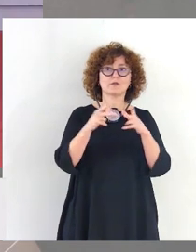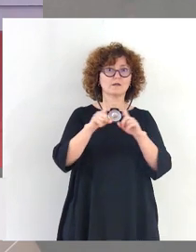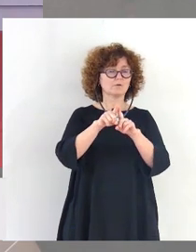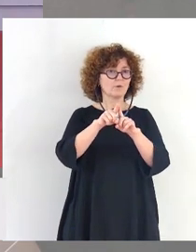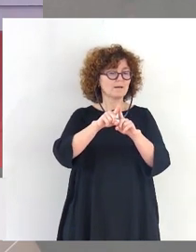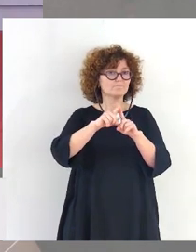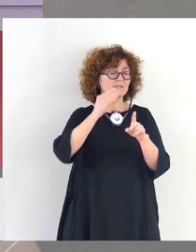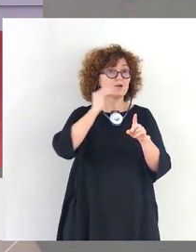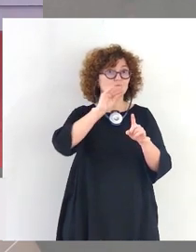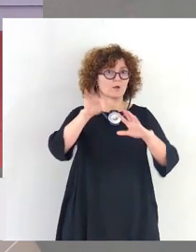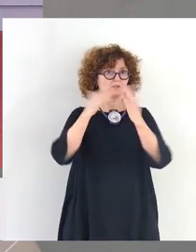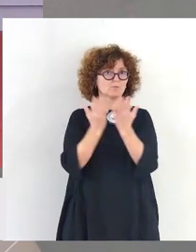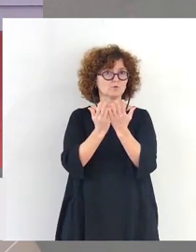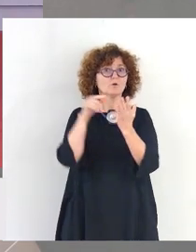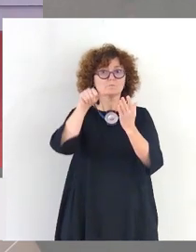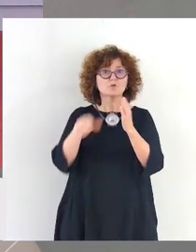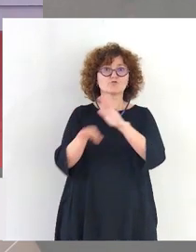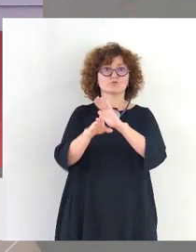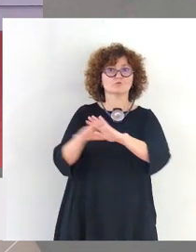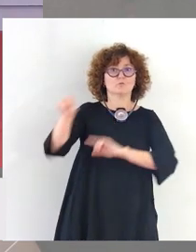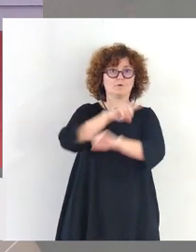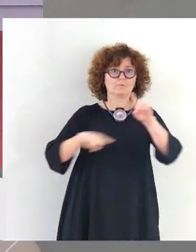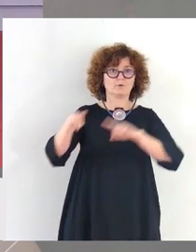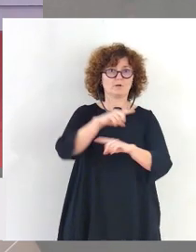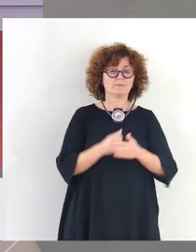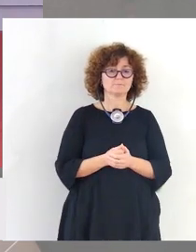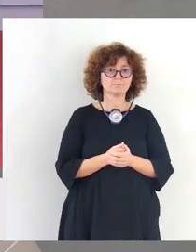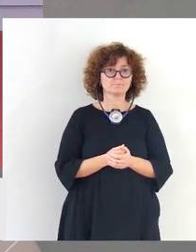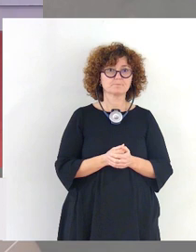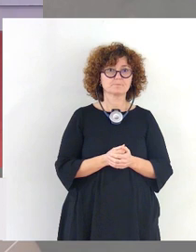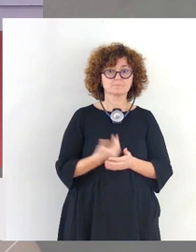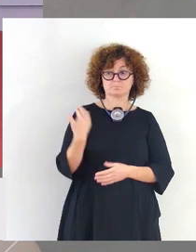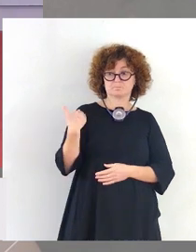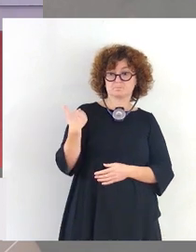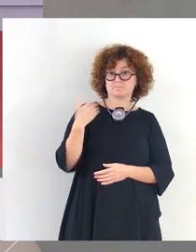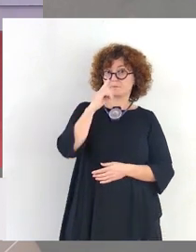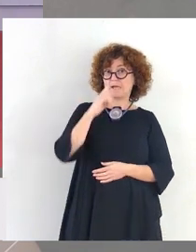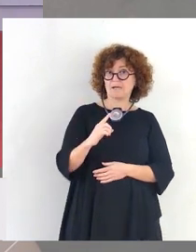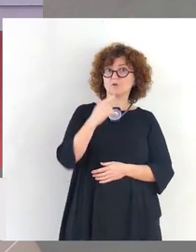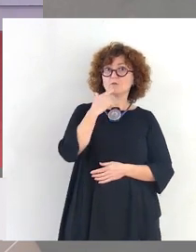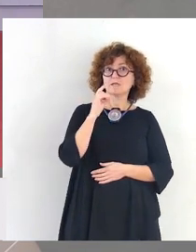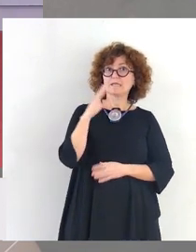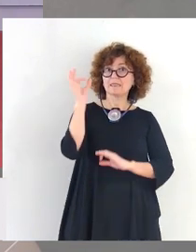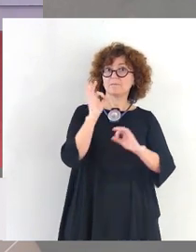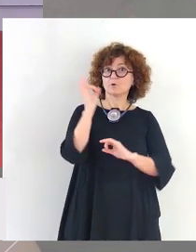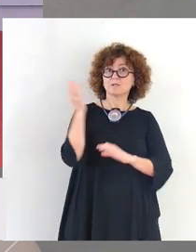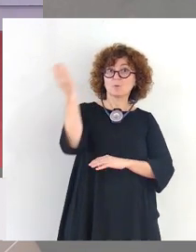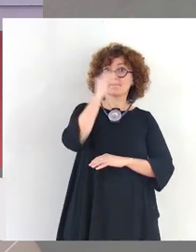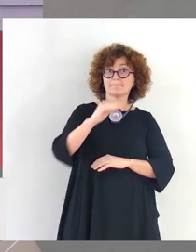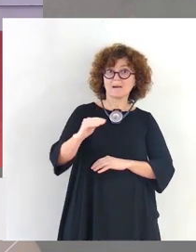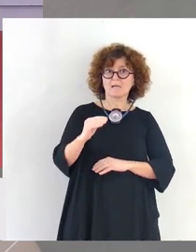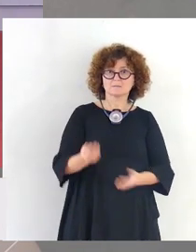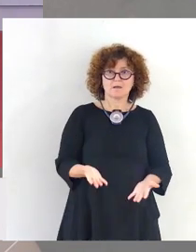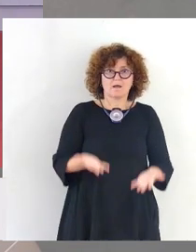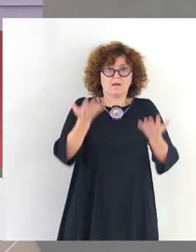seguimos teniendo problemas con esto En el último año vimos que había un aumento del 15% del coste de la vida para mucha gente el